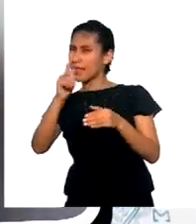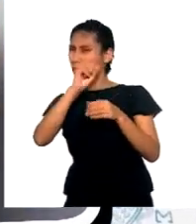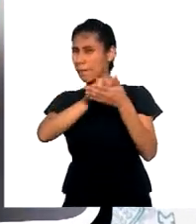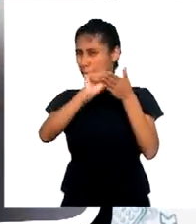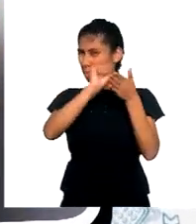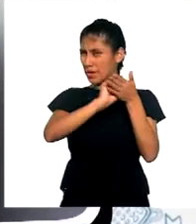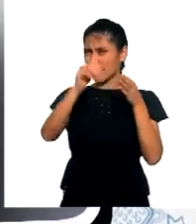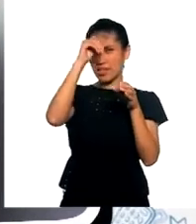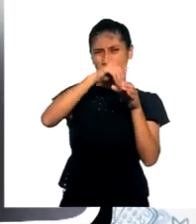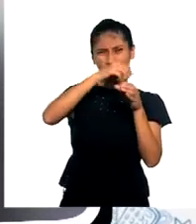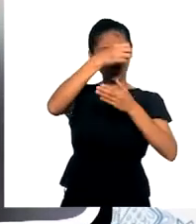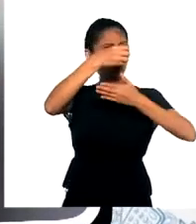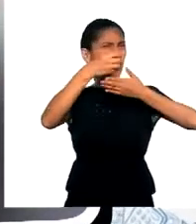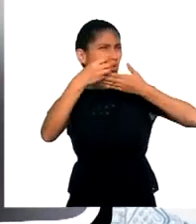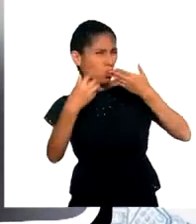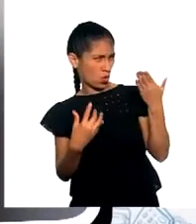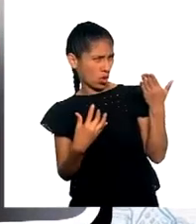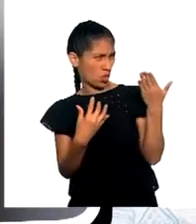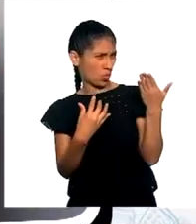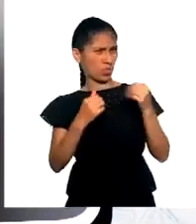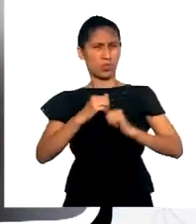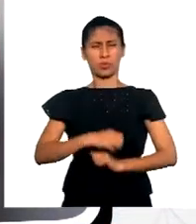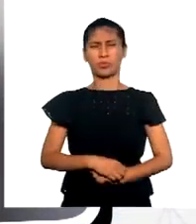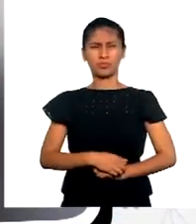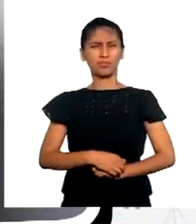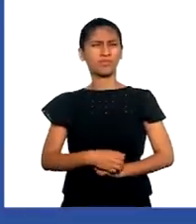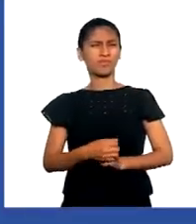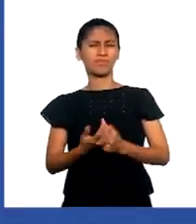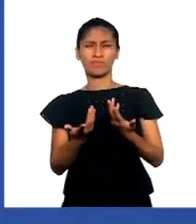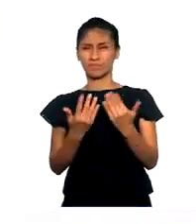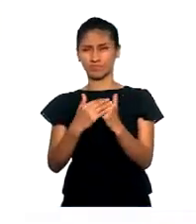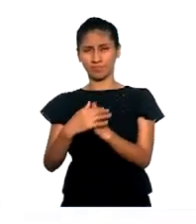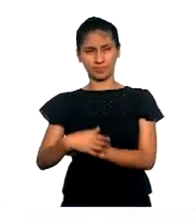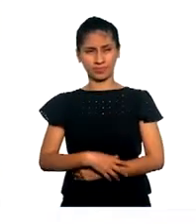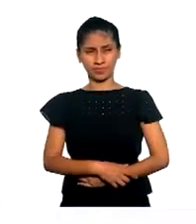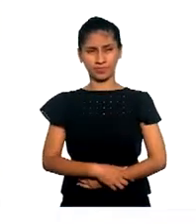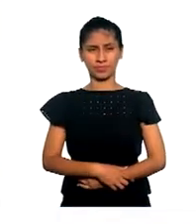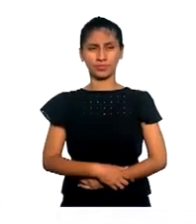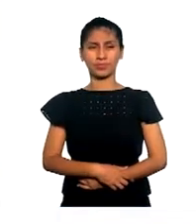dividiendo el costo total en el tiempo en el que deseamos cumplirlos